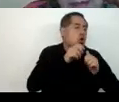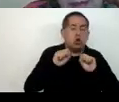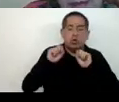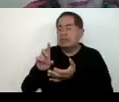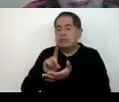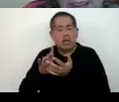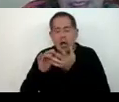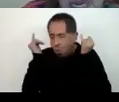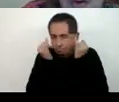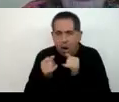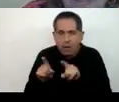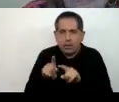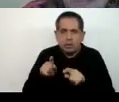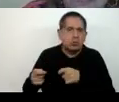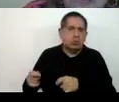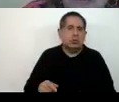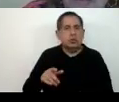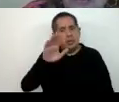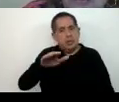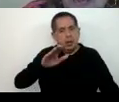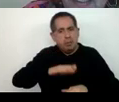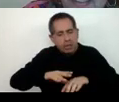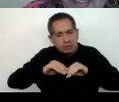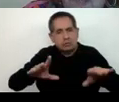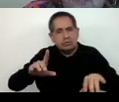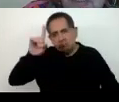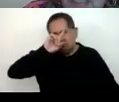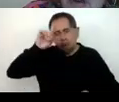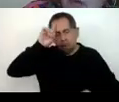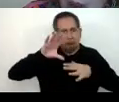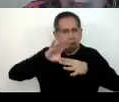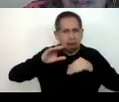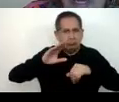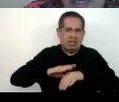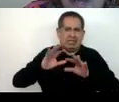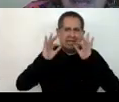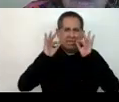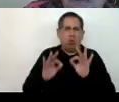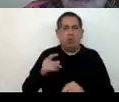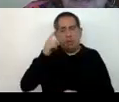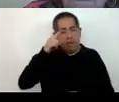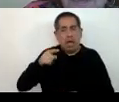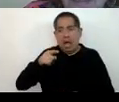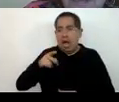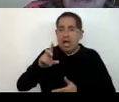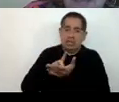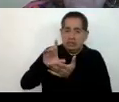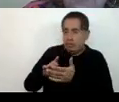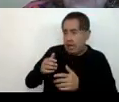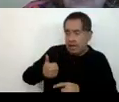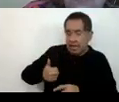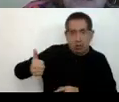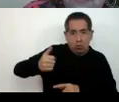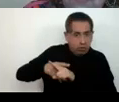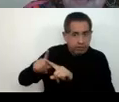discapacidad. Ahora, para brindar una orientación consejería adecuada a cada tipo de discapacidad,